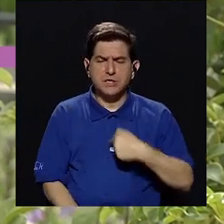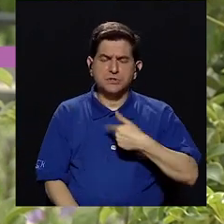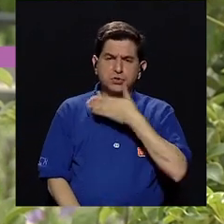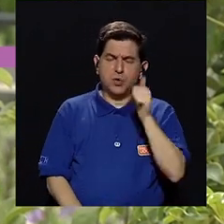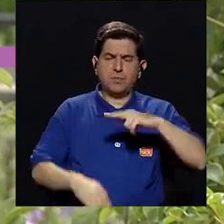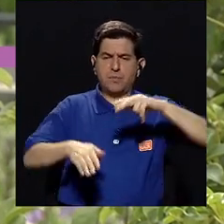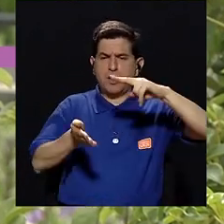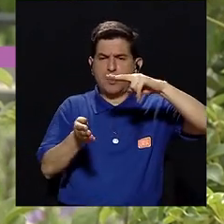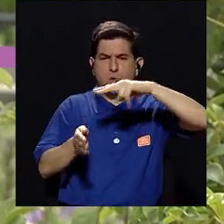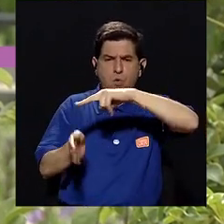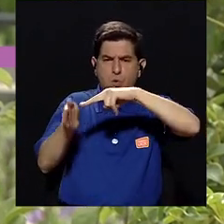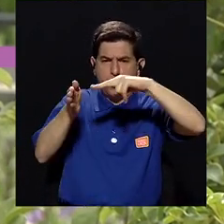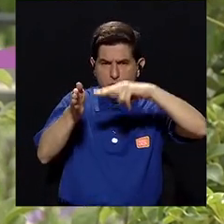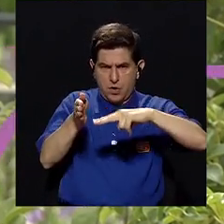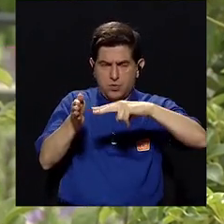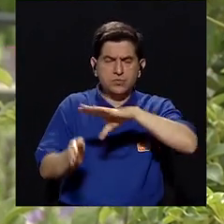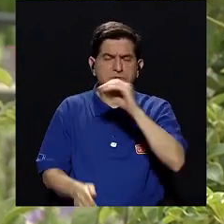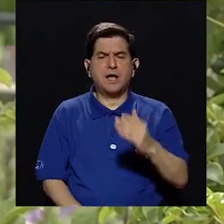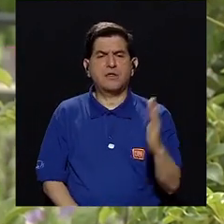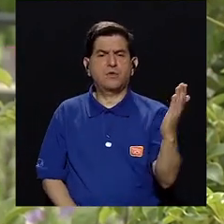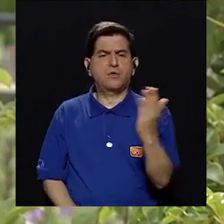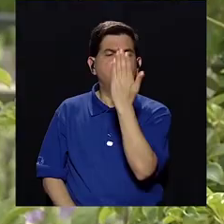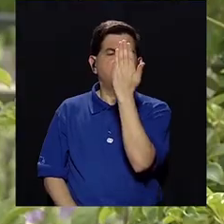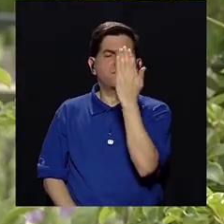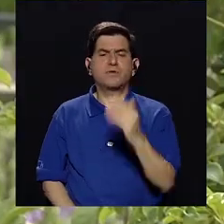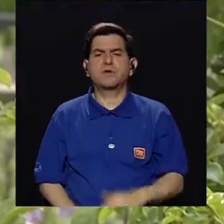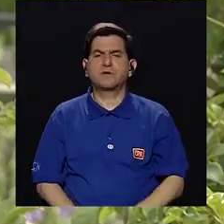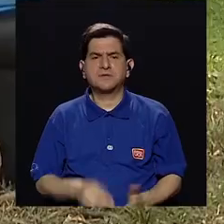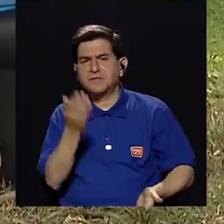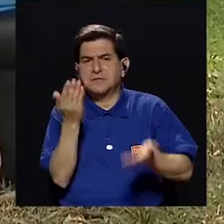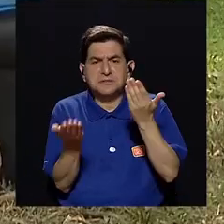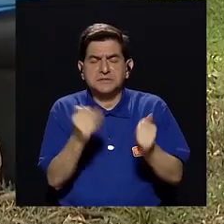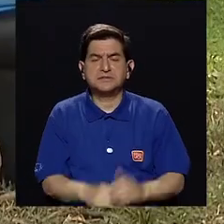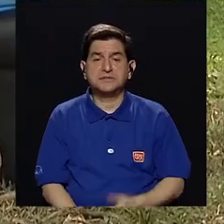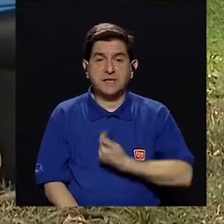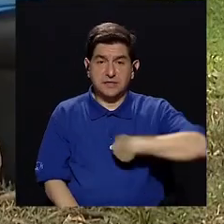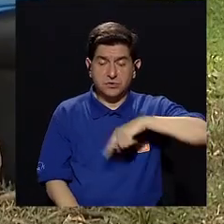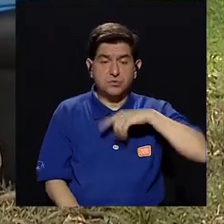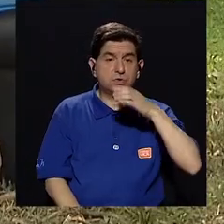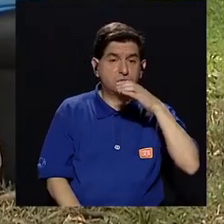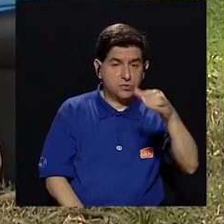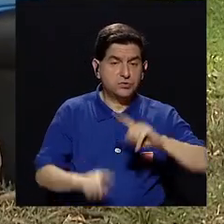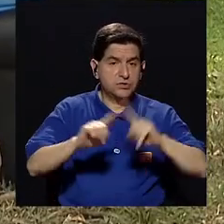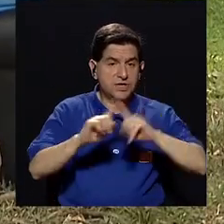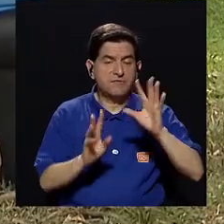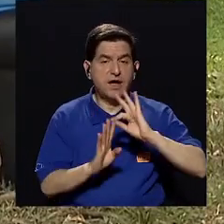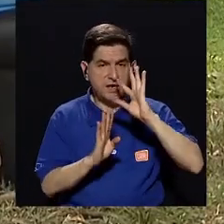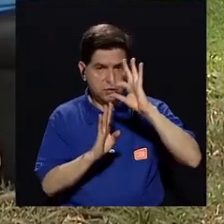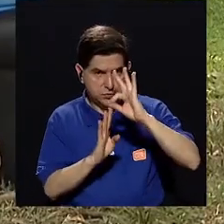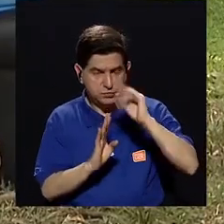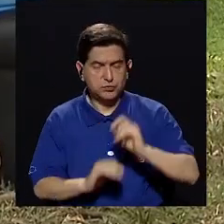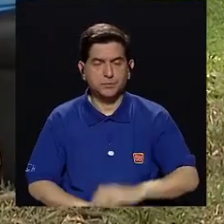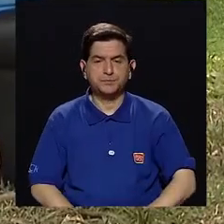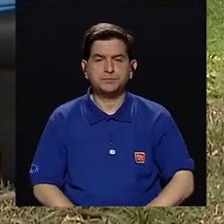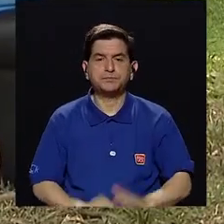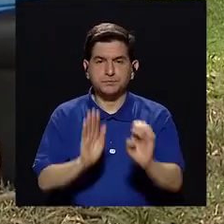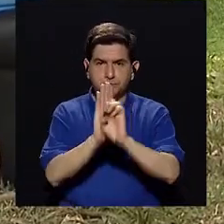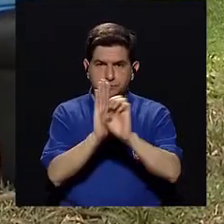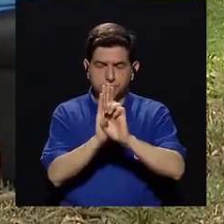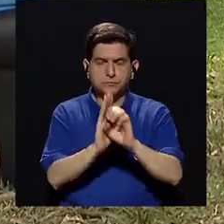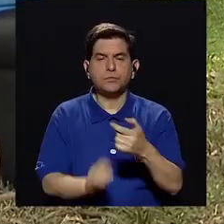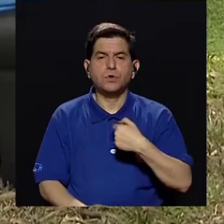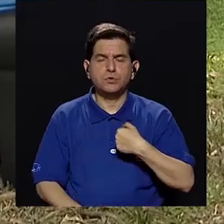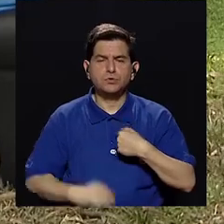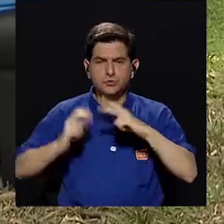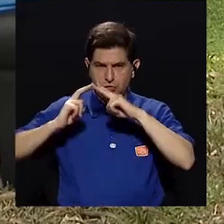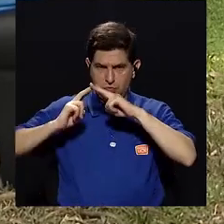estoy acostado al espejo si nosotros recomendamos y damos varias opciones por ejemplo si